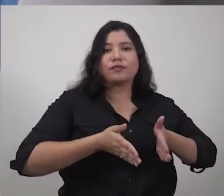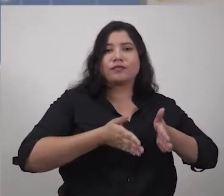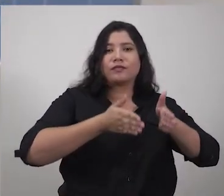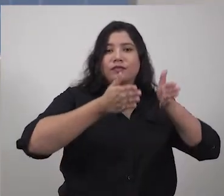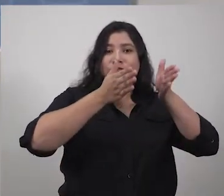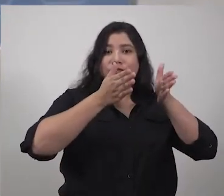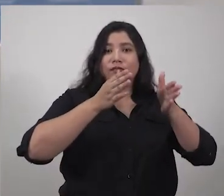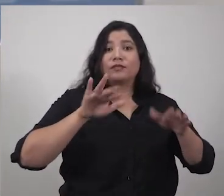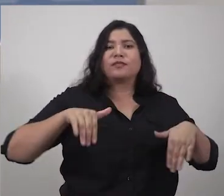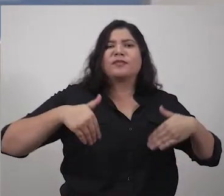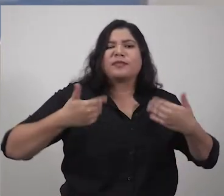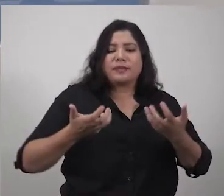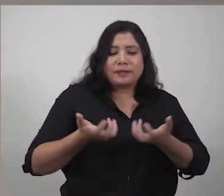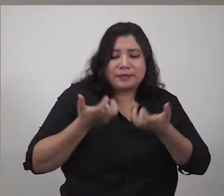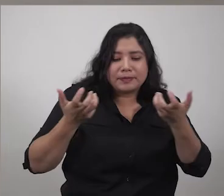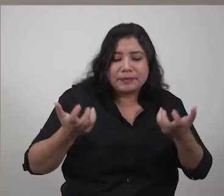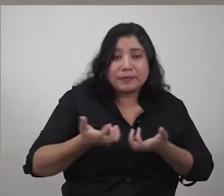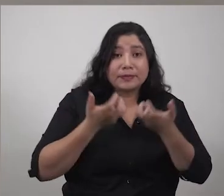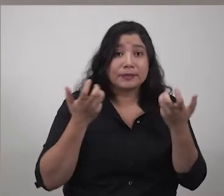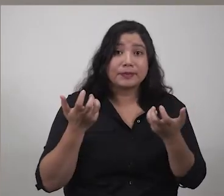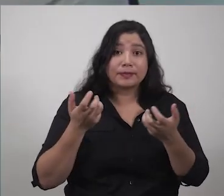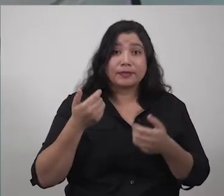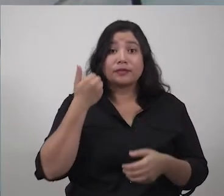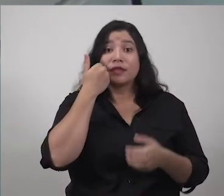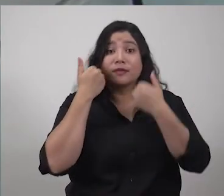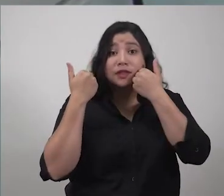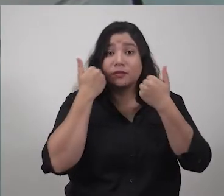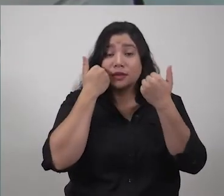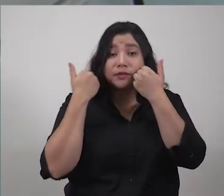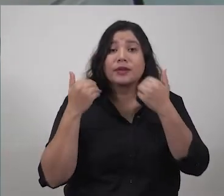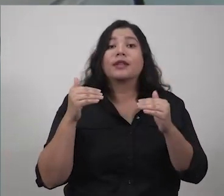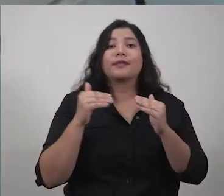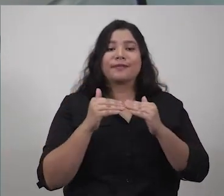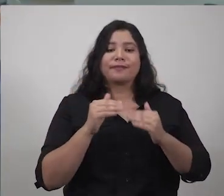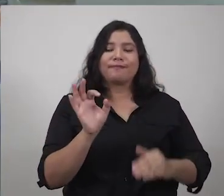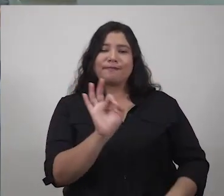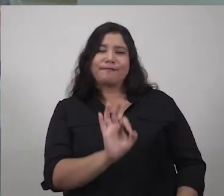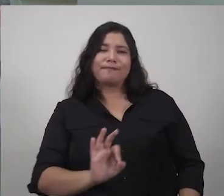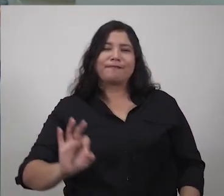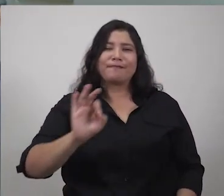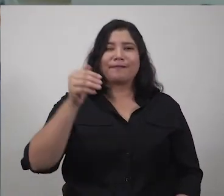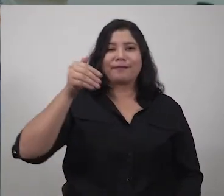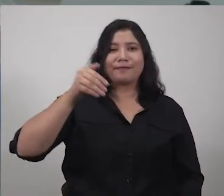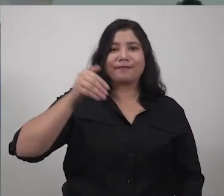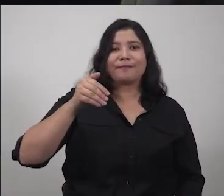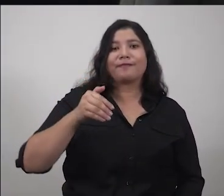de infraestructura para la investigación de enfermedades. Además,